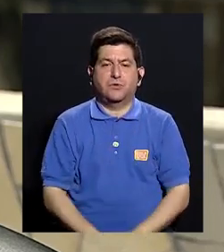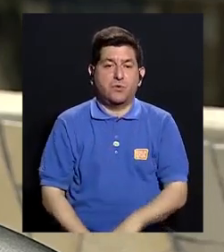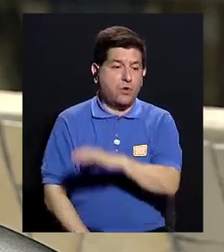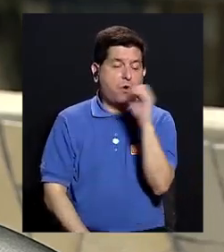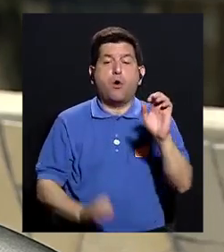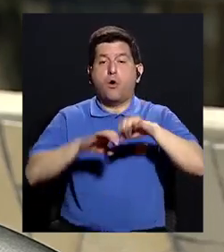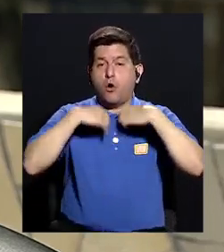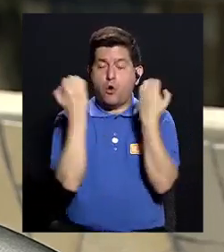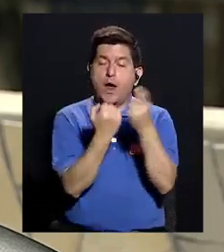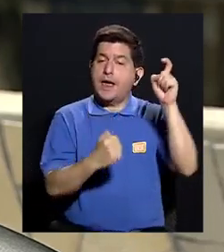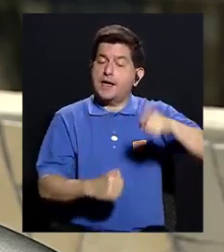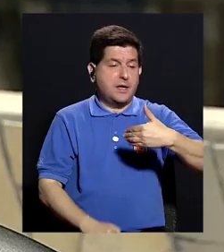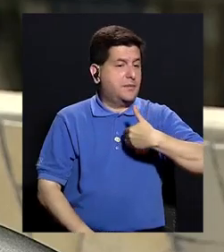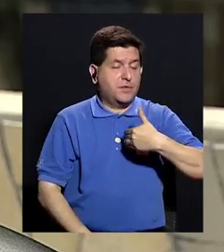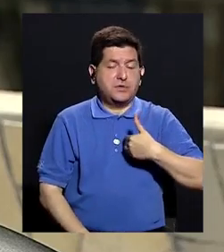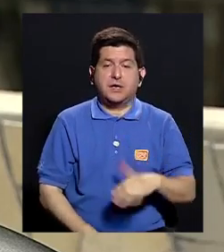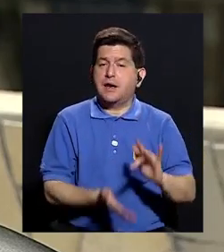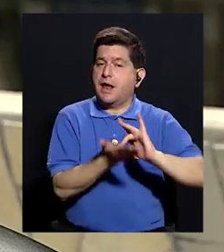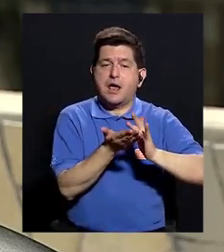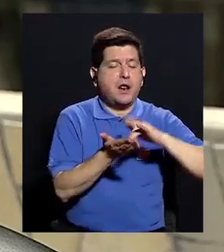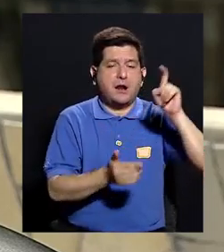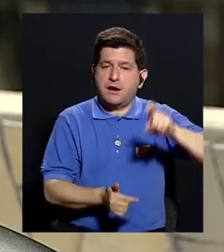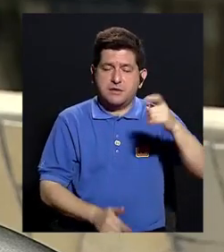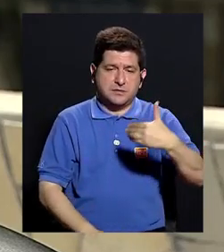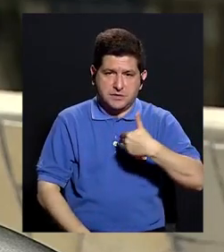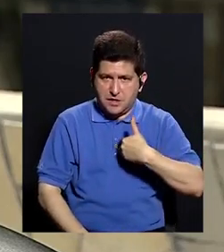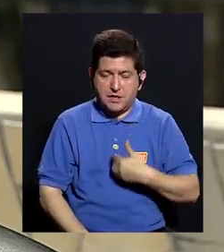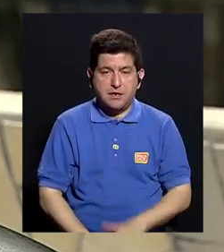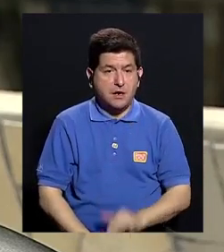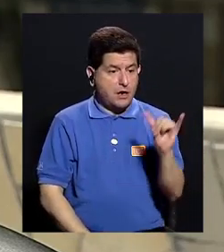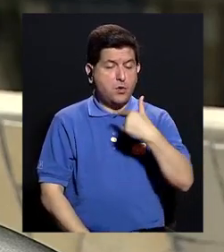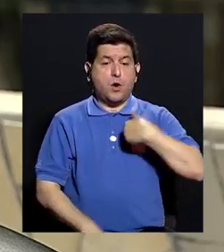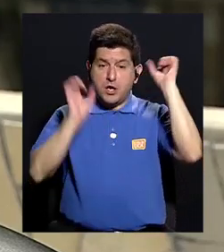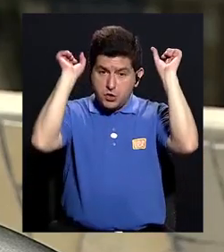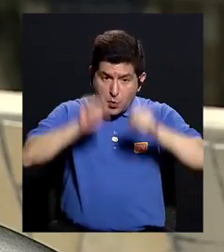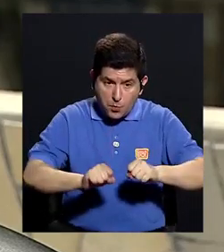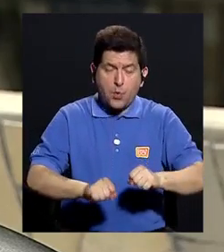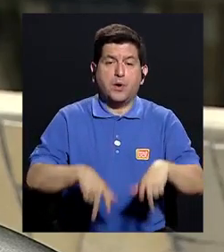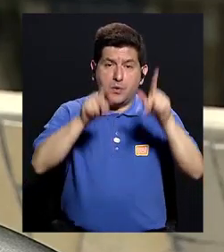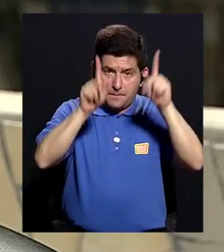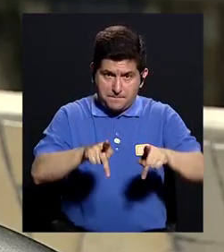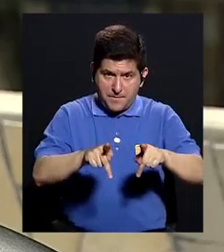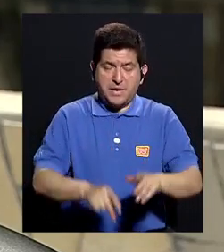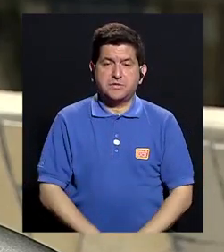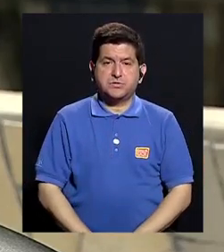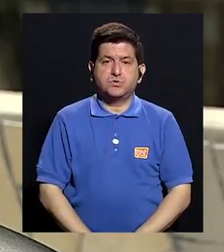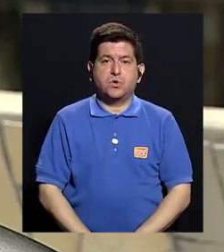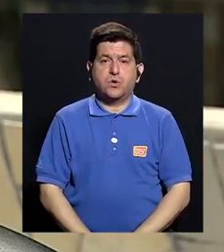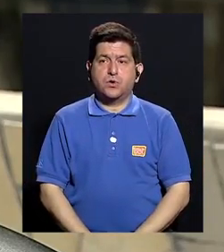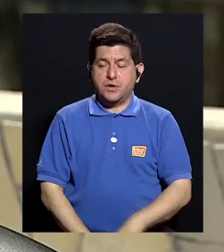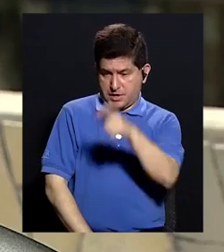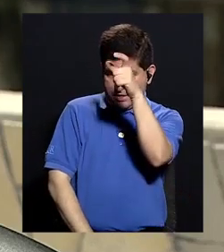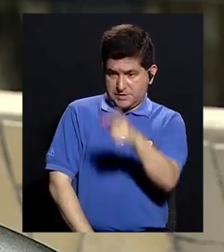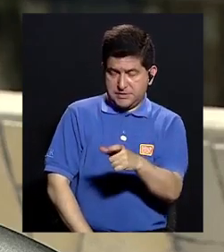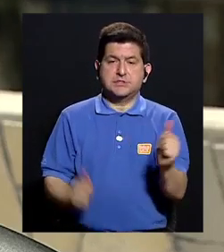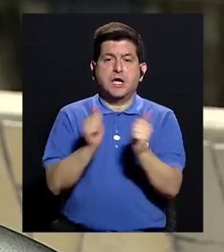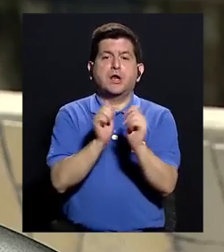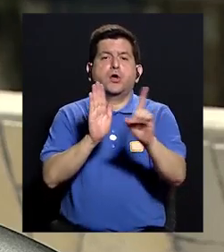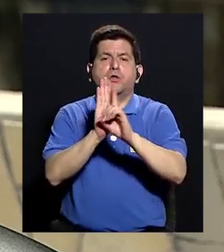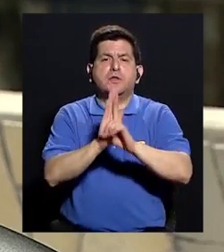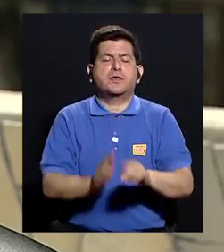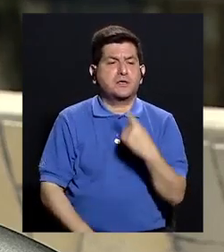o contar con los equipos que se necesiten y los medicamentos que se necesiten. Yo ahí también puedo como usuario, como sujeta y sujeto de derecho,